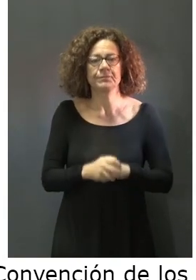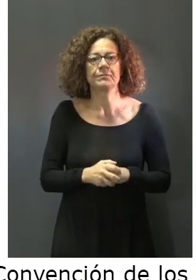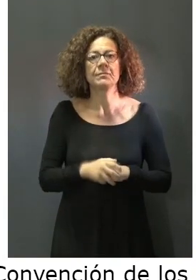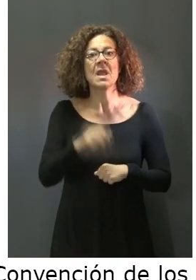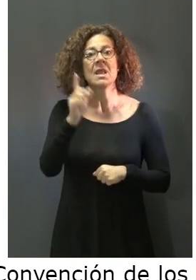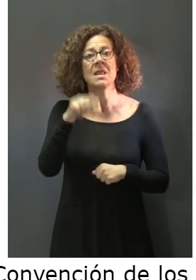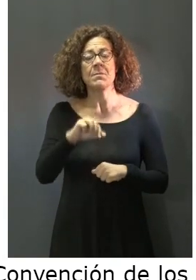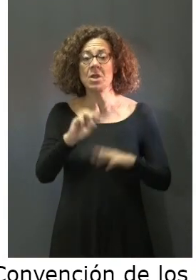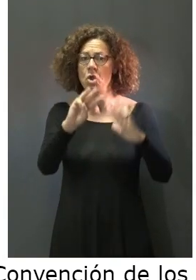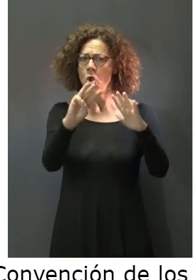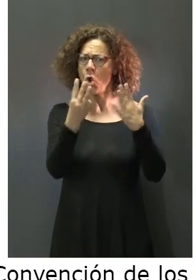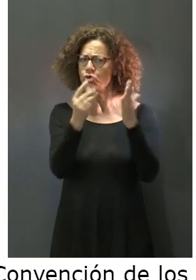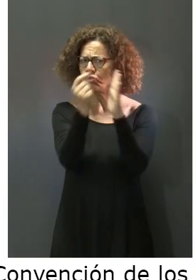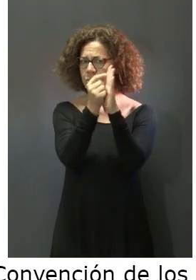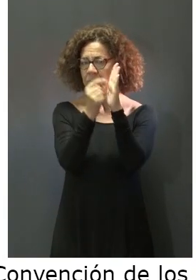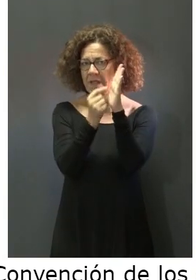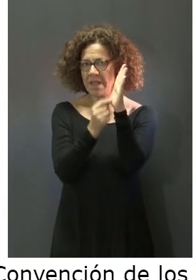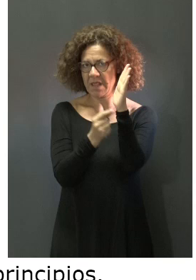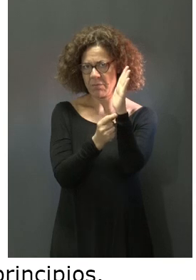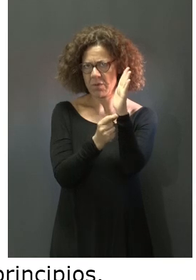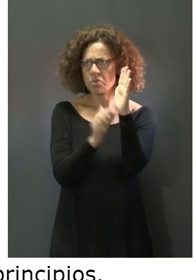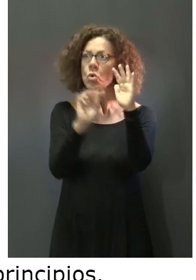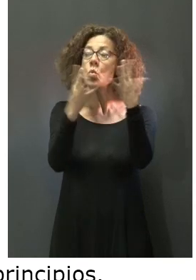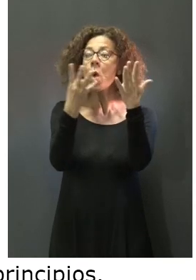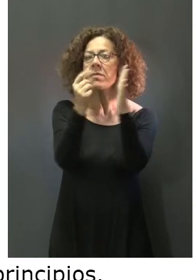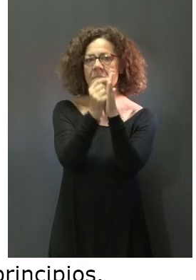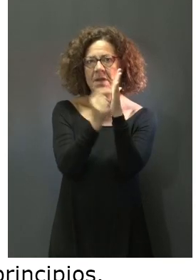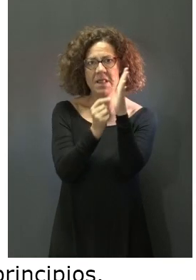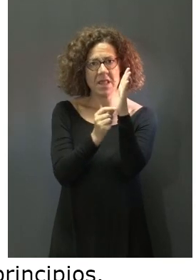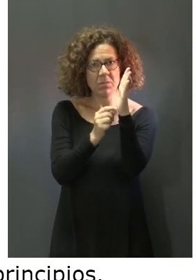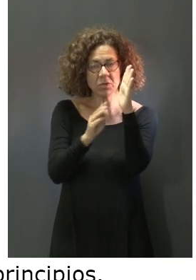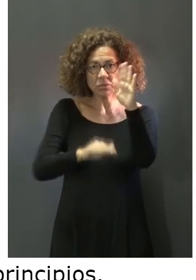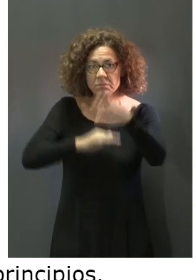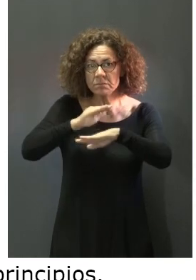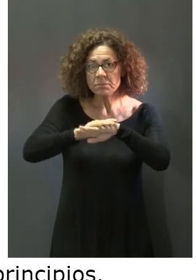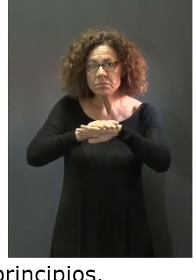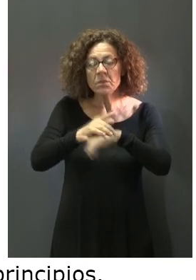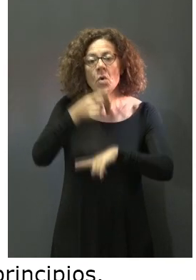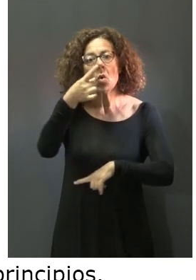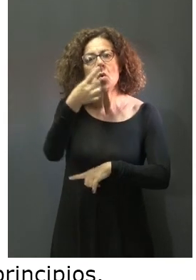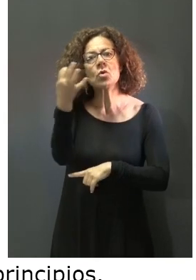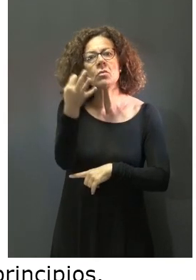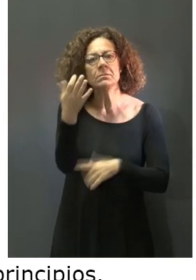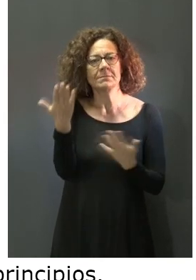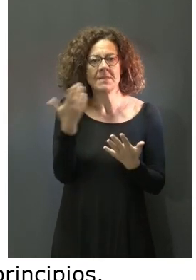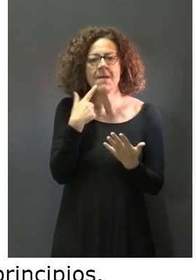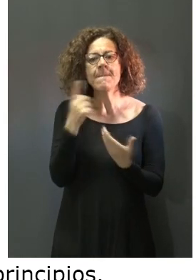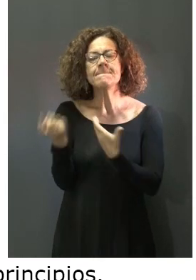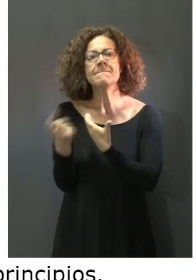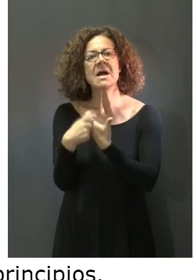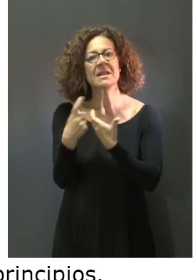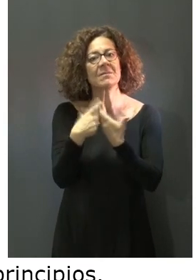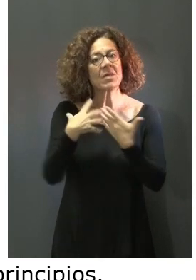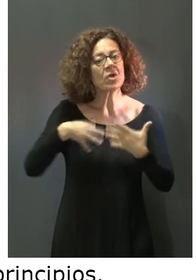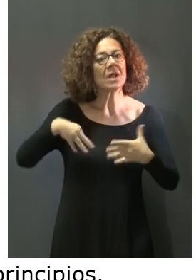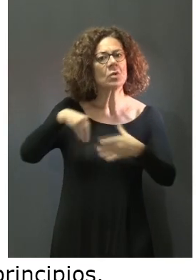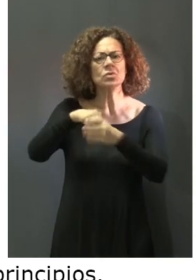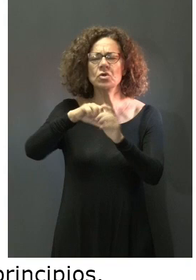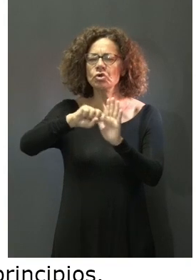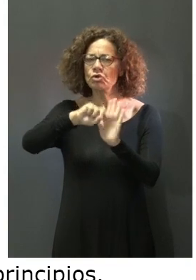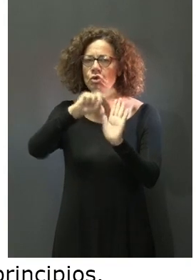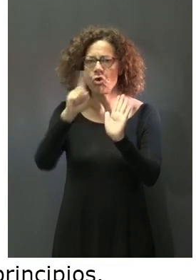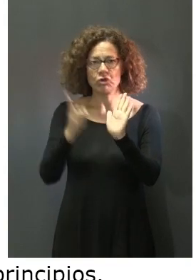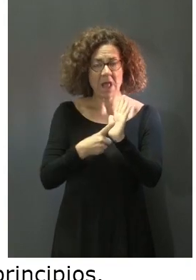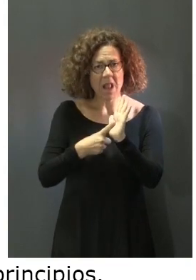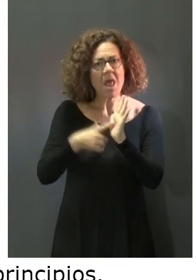Hay son 8 principios, 9 principios rectores, y uno de los cuales es la participación e inclusión plenas